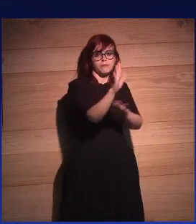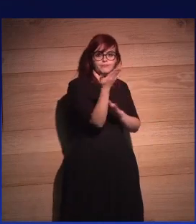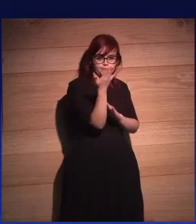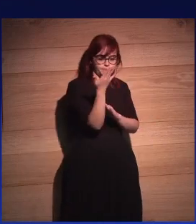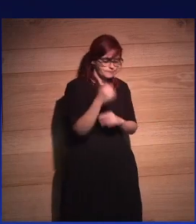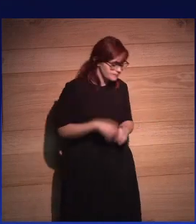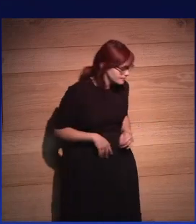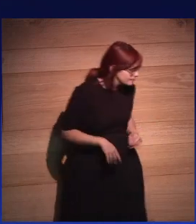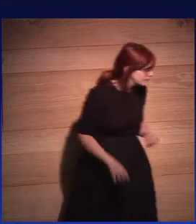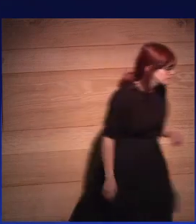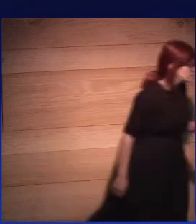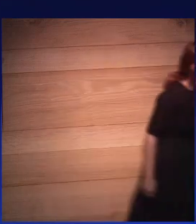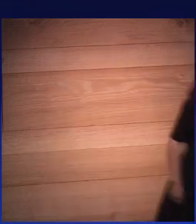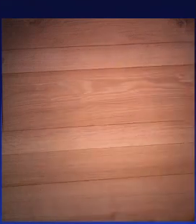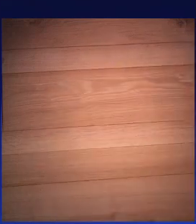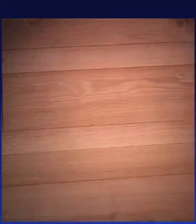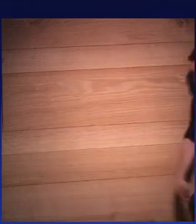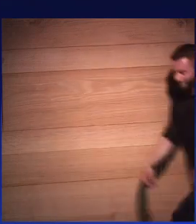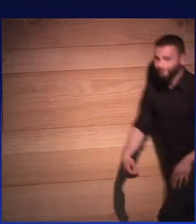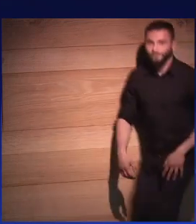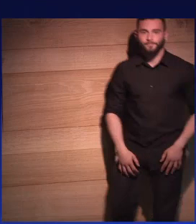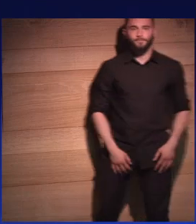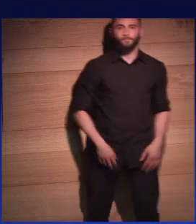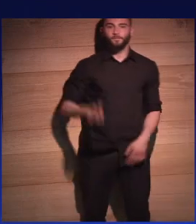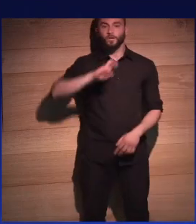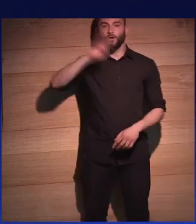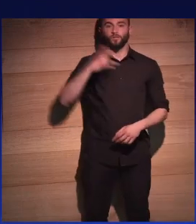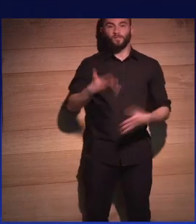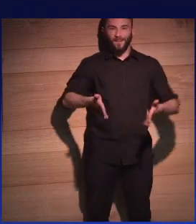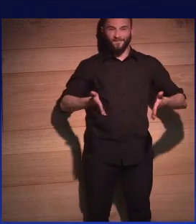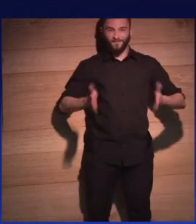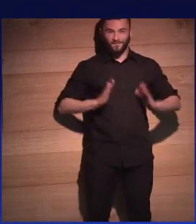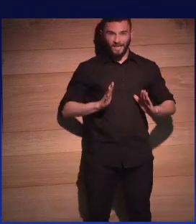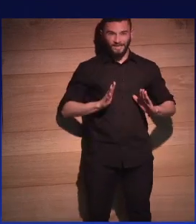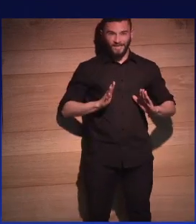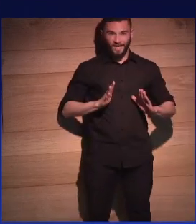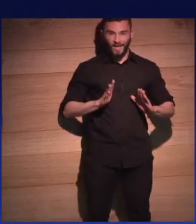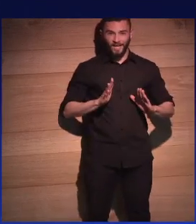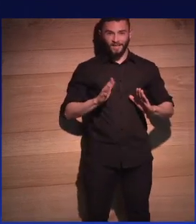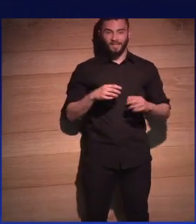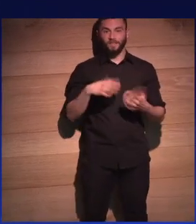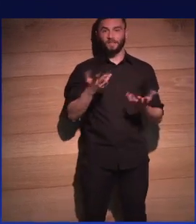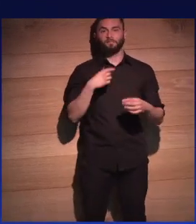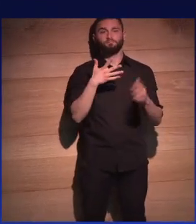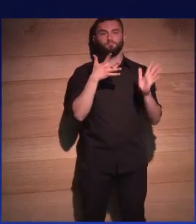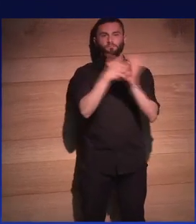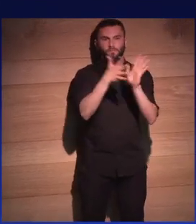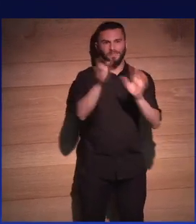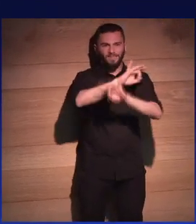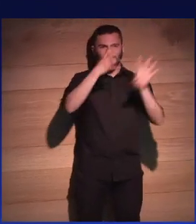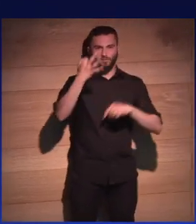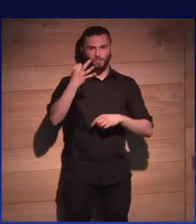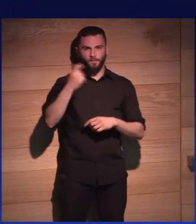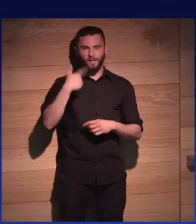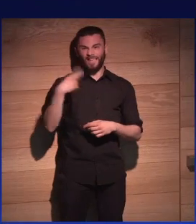cosa que me encantaría es que se les obligara a hacer auditorías externas independientes, ¿vale? Que no vengan ellos a contarnos, yo te digo que,